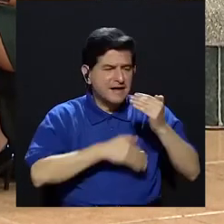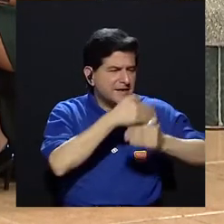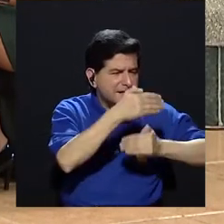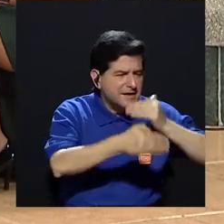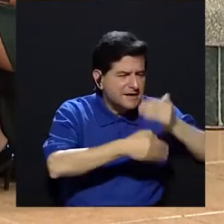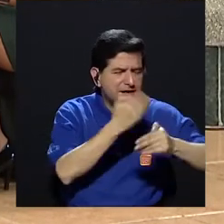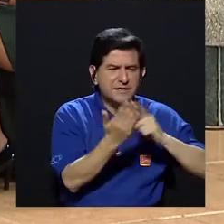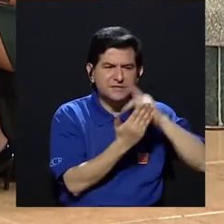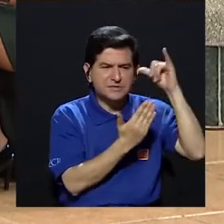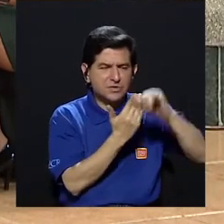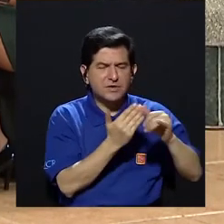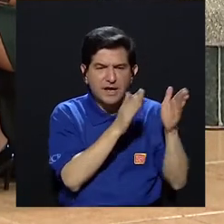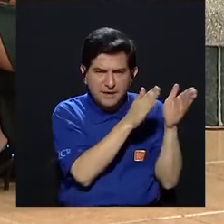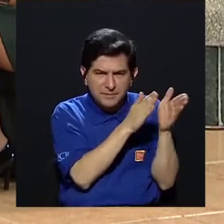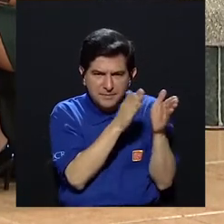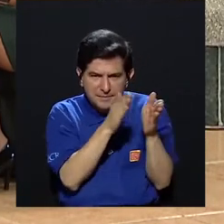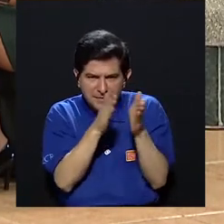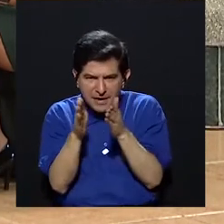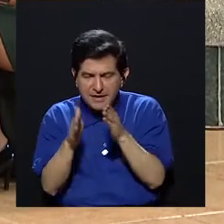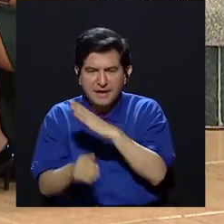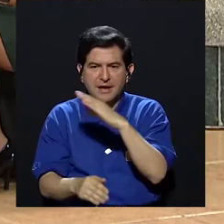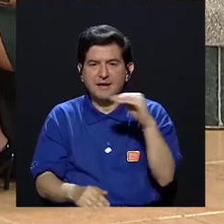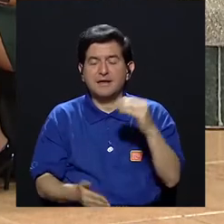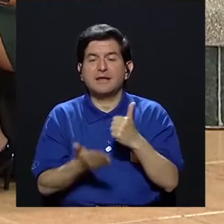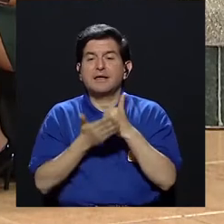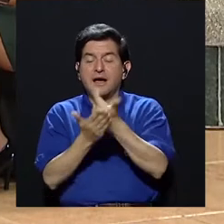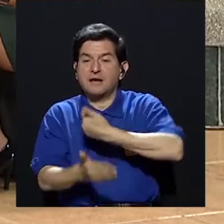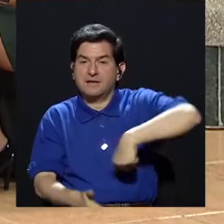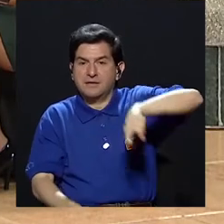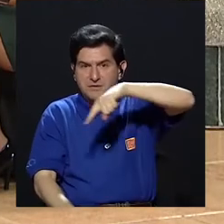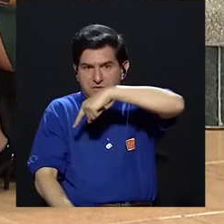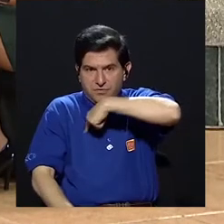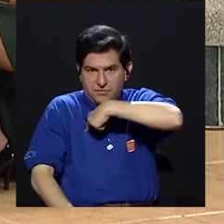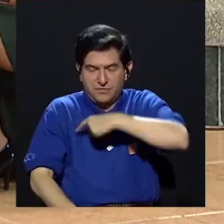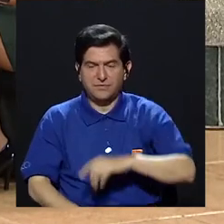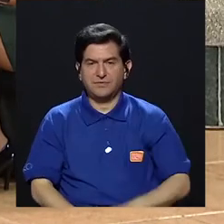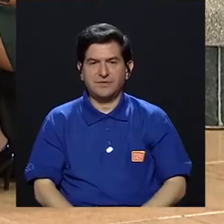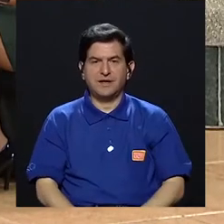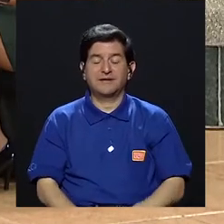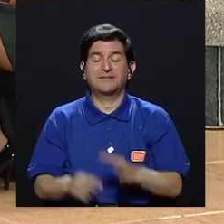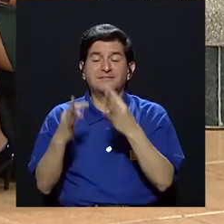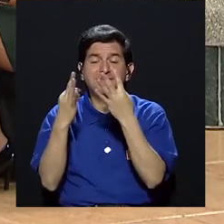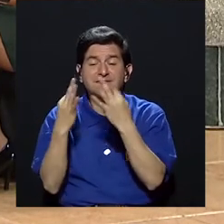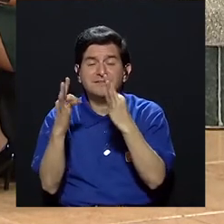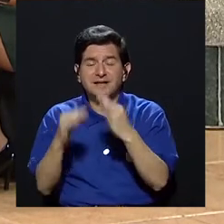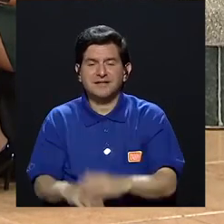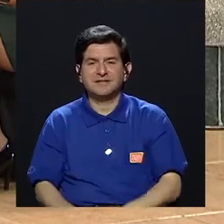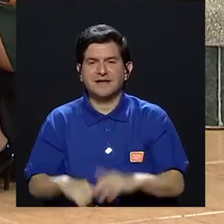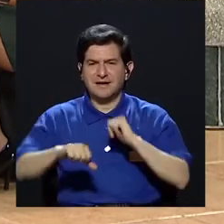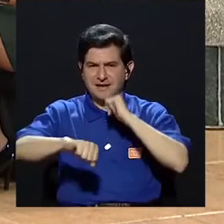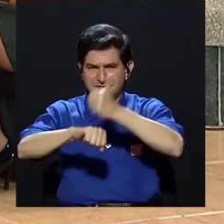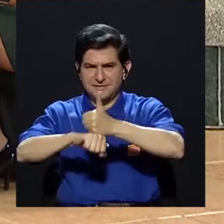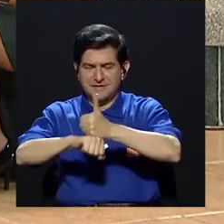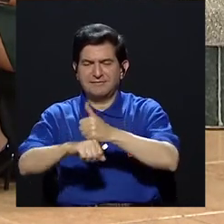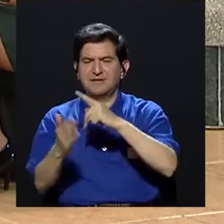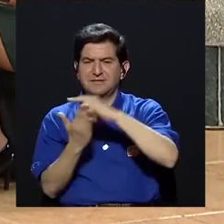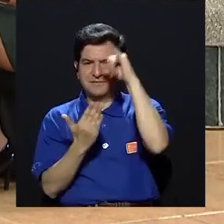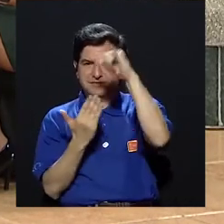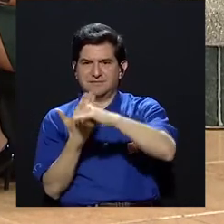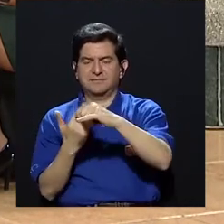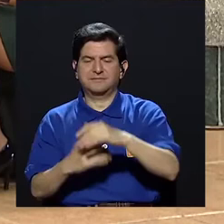del proyecto, armando el proyecto y con ayuda nuestra vaya tomando forma el